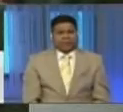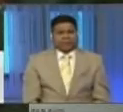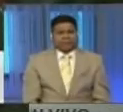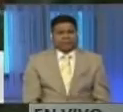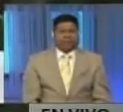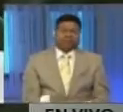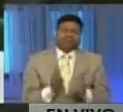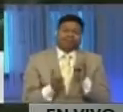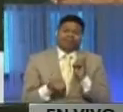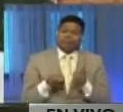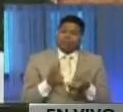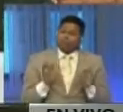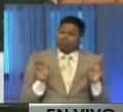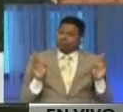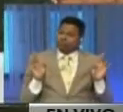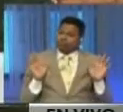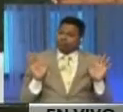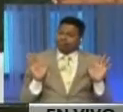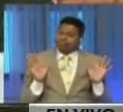Quizás